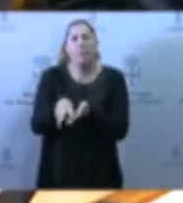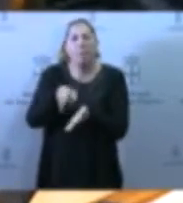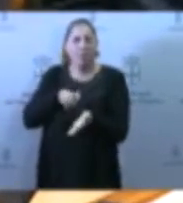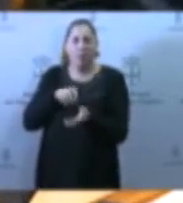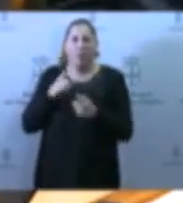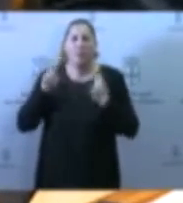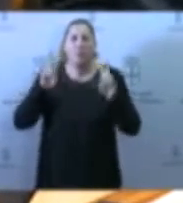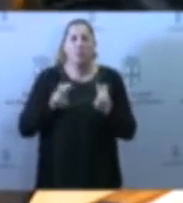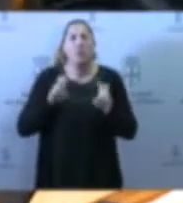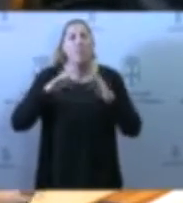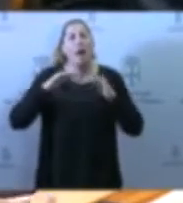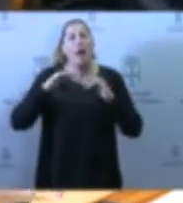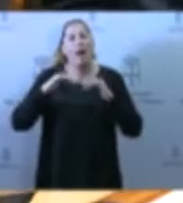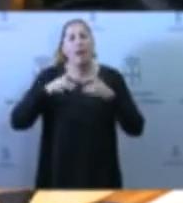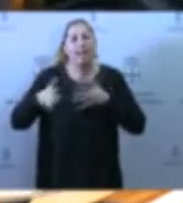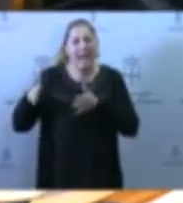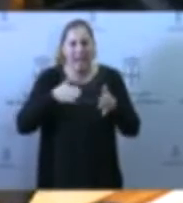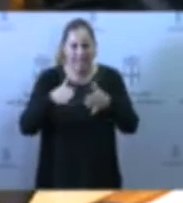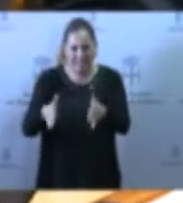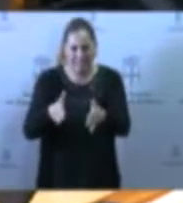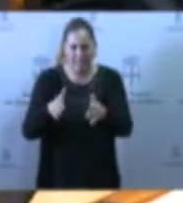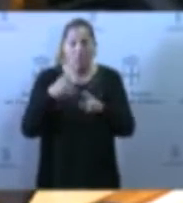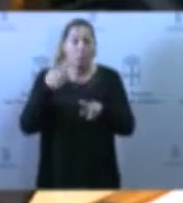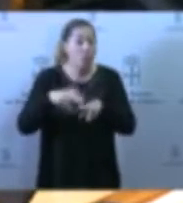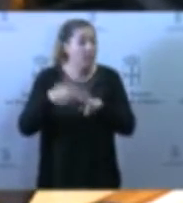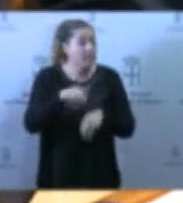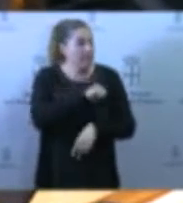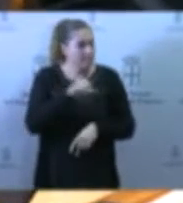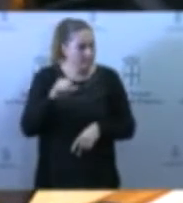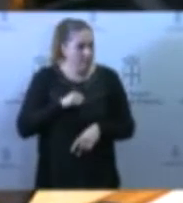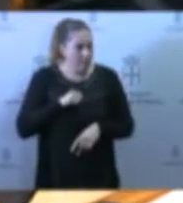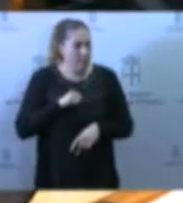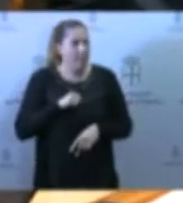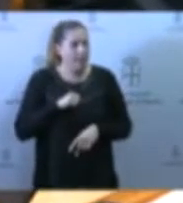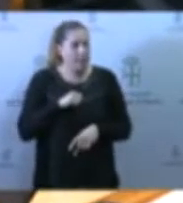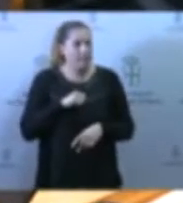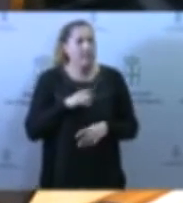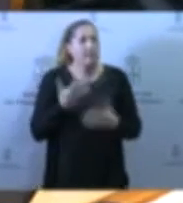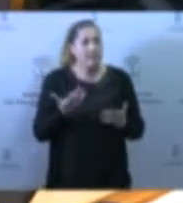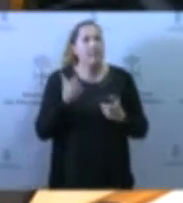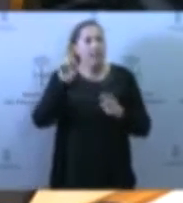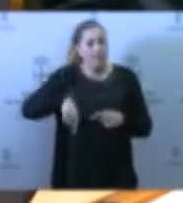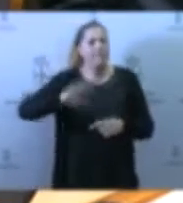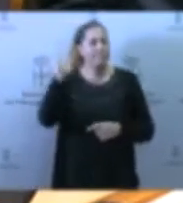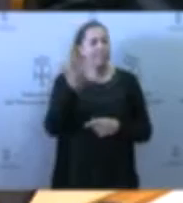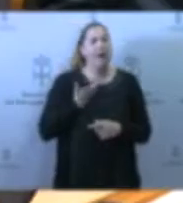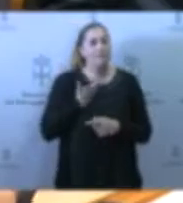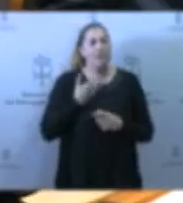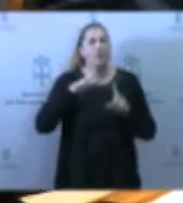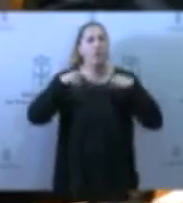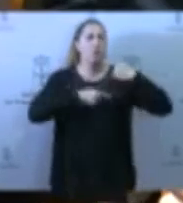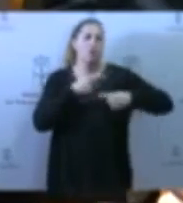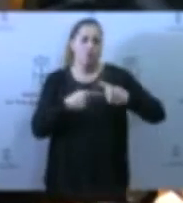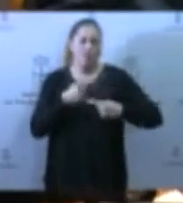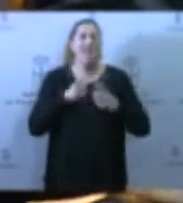mantenimiento de carreteres. Les políticas privatizadores, sí, señor Fernández, les políticas privatizadores condénennos tamén a consecuencias como las que,